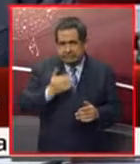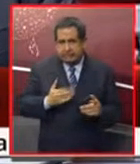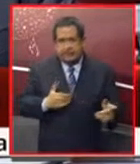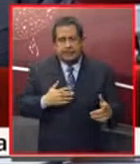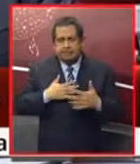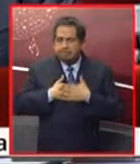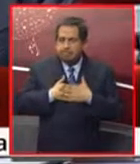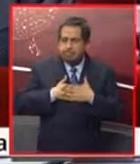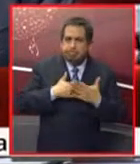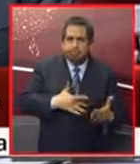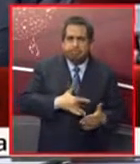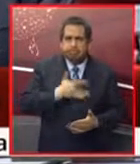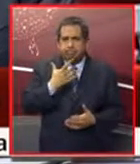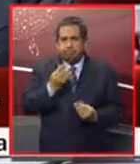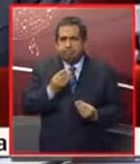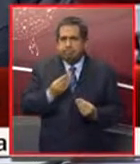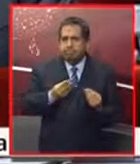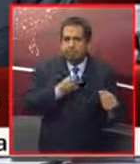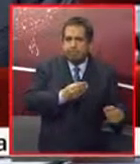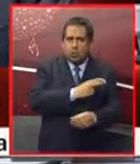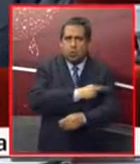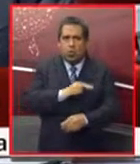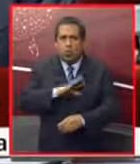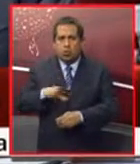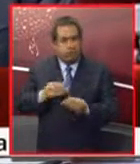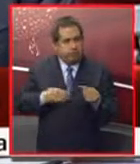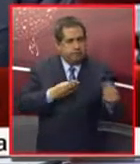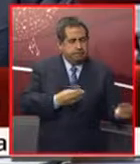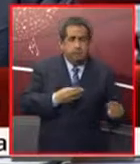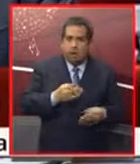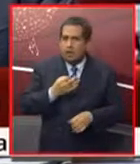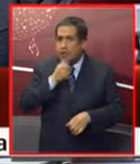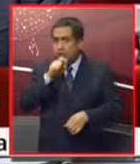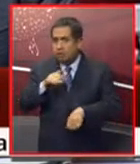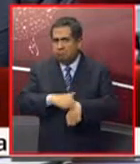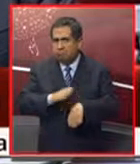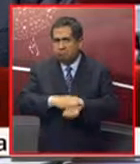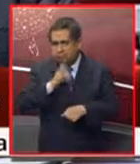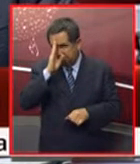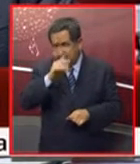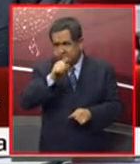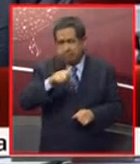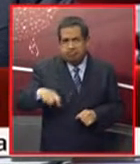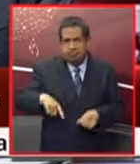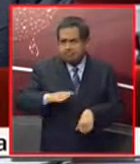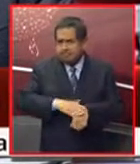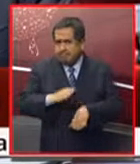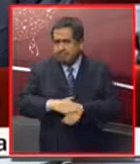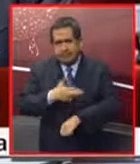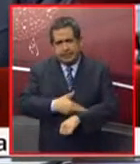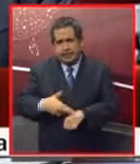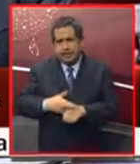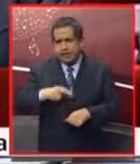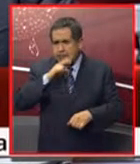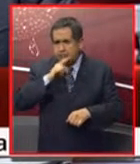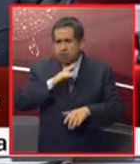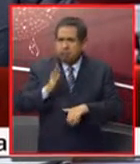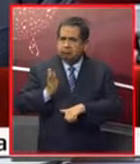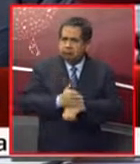nuestra solidaridad, al tiempo que exige una puntual investigación y la aplicación de la